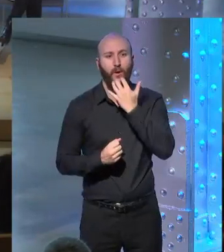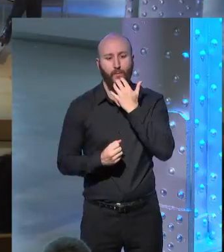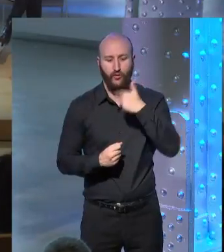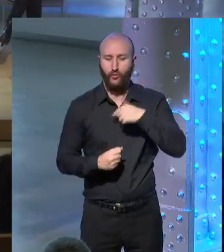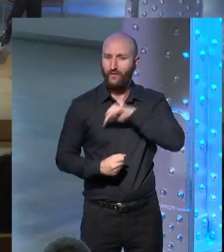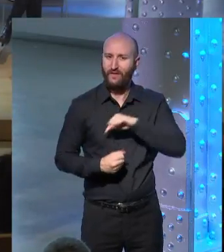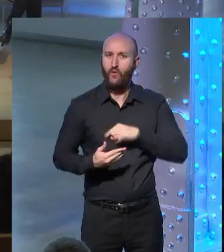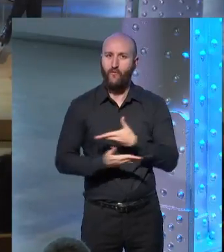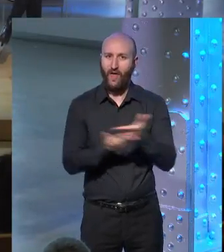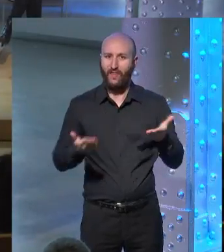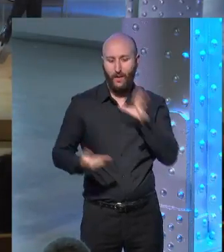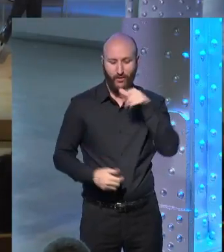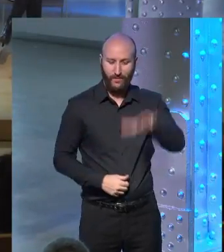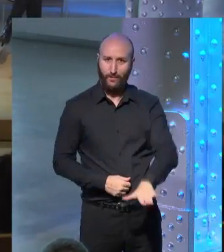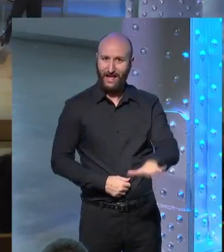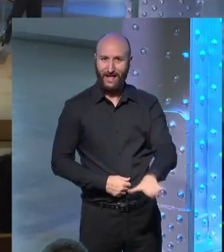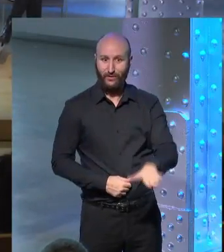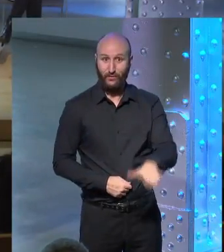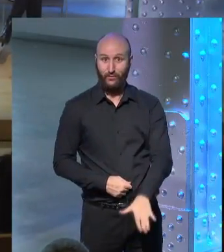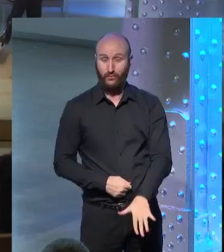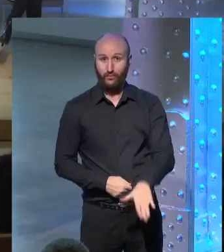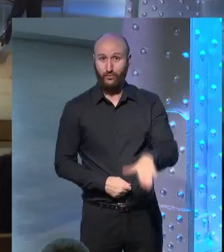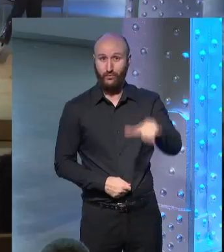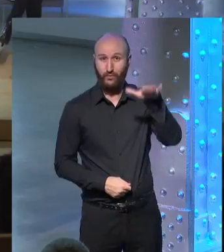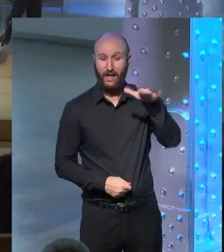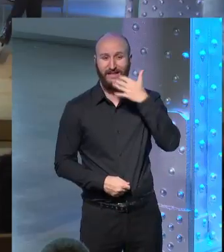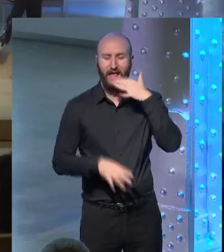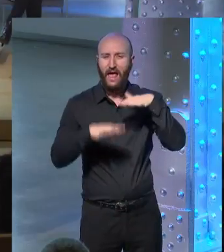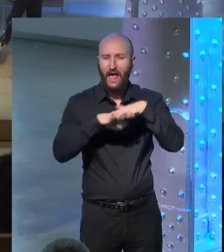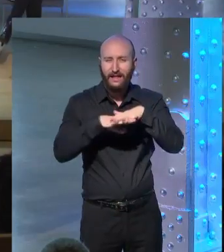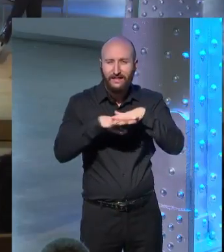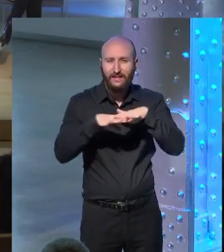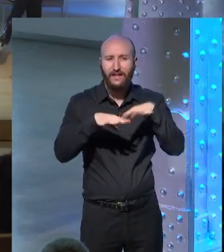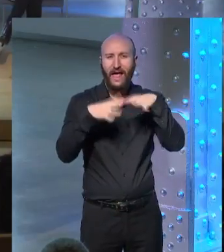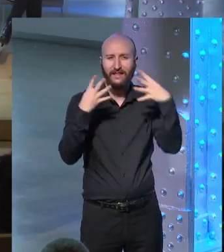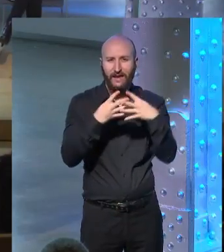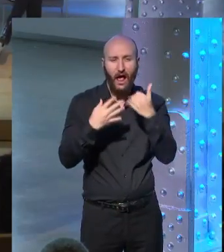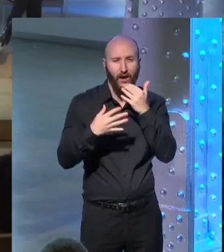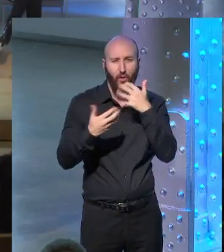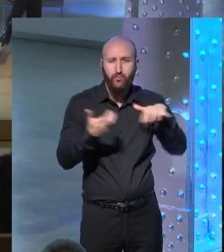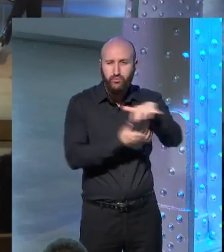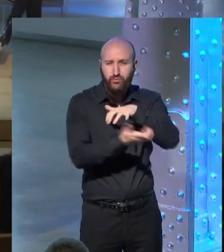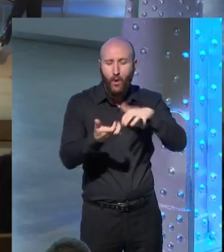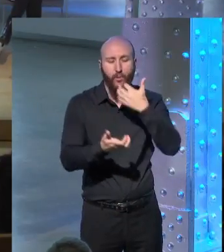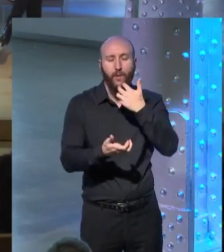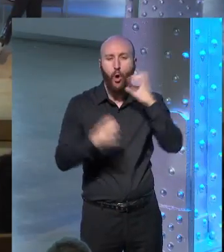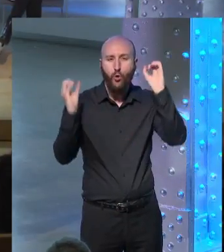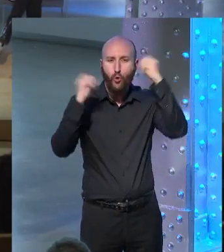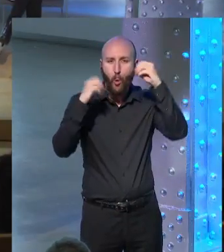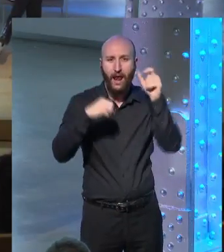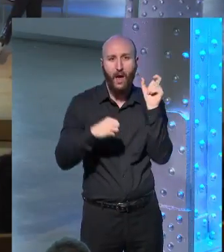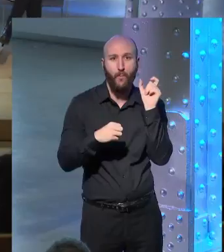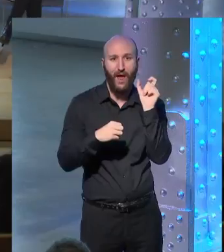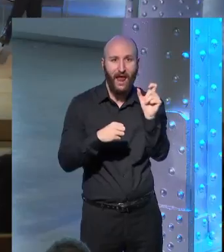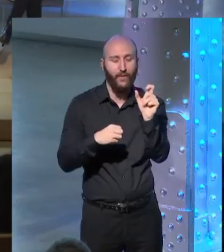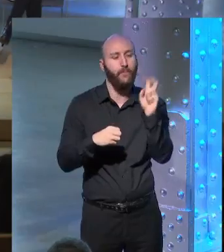sembrado desde que son pequeños, llegará un momento en el que cuando haya un mal rollo en la red y veas que cuando has metido una palabra en Google ha salido todo menos lo